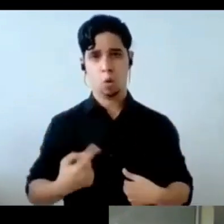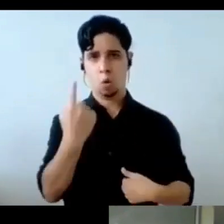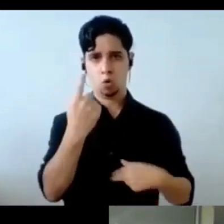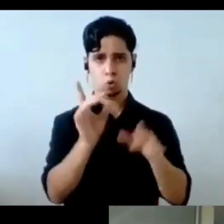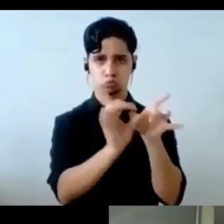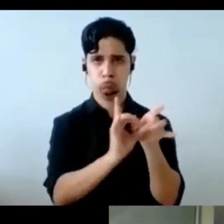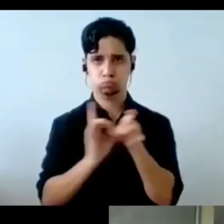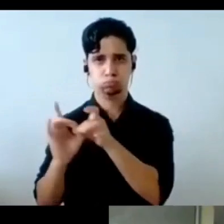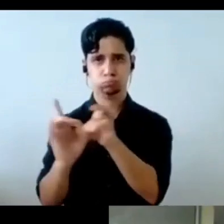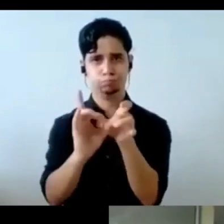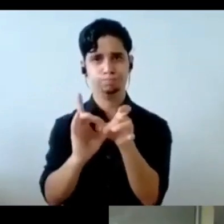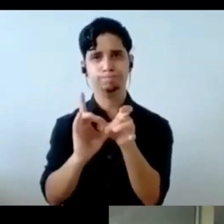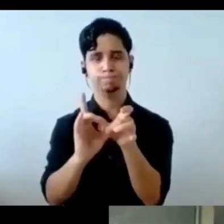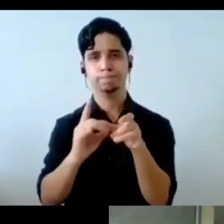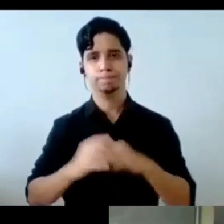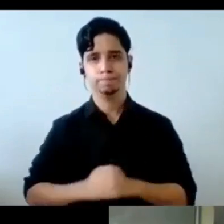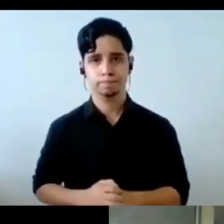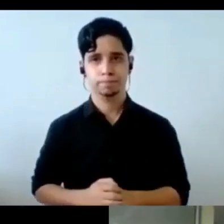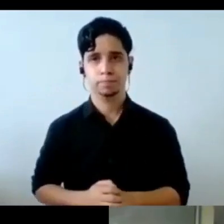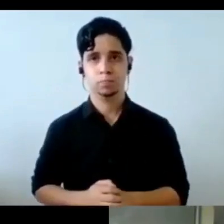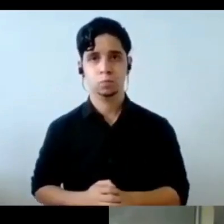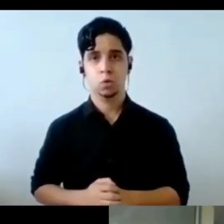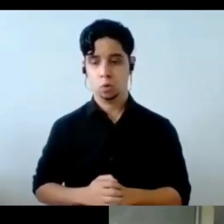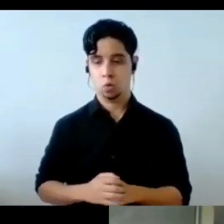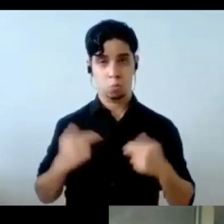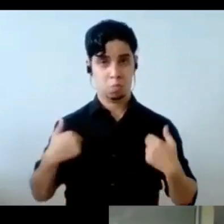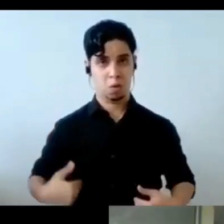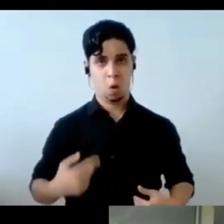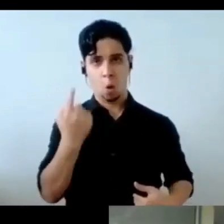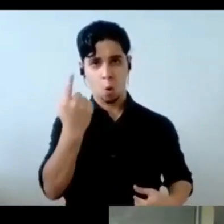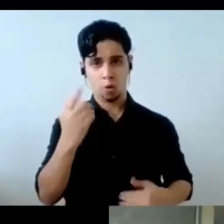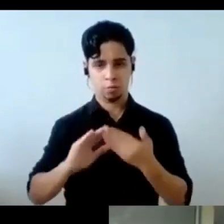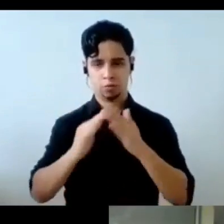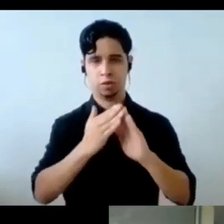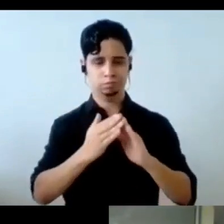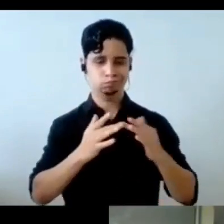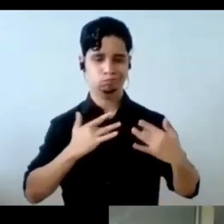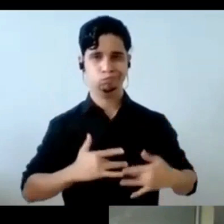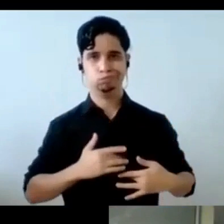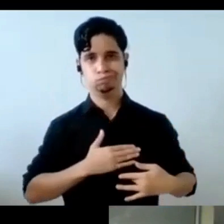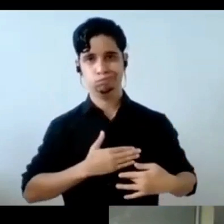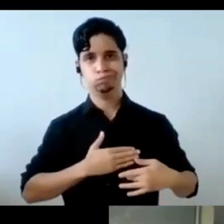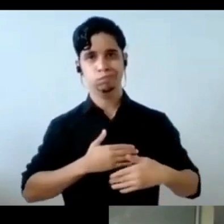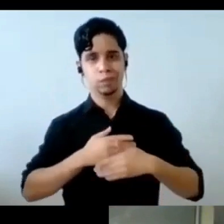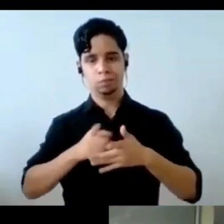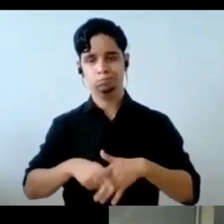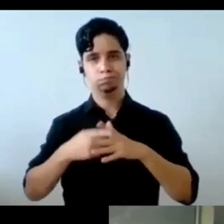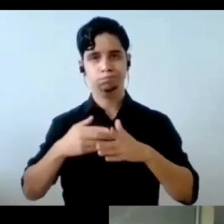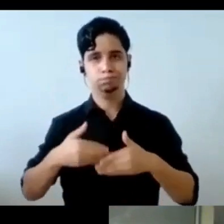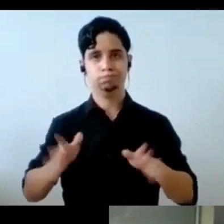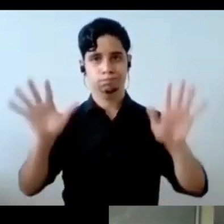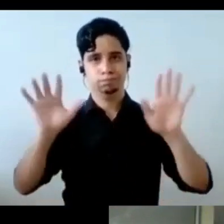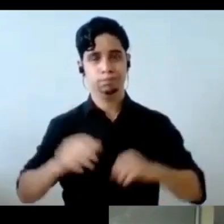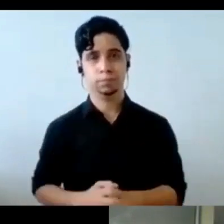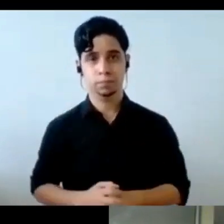que todos somos una sola comunidad. Y eso es lo que nace de nuestro corazón. Y como dice